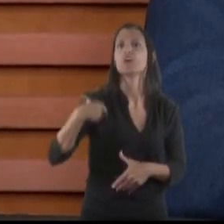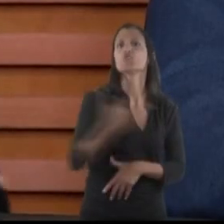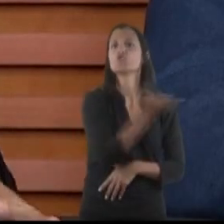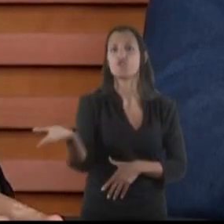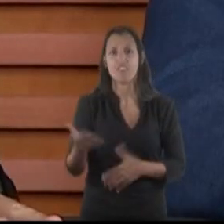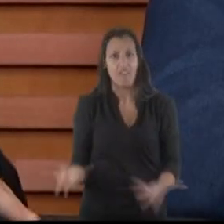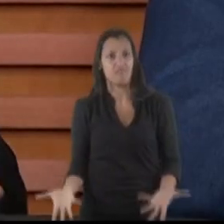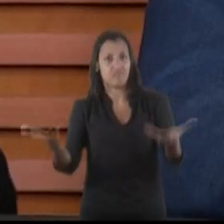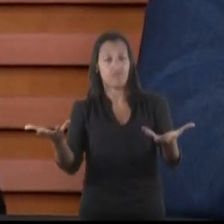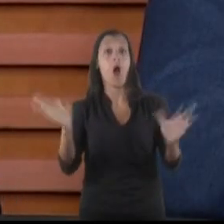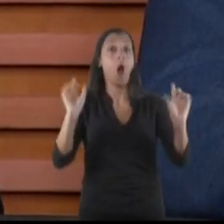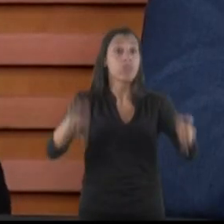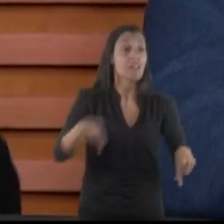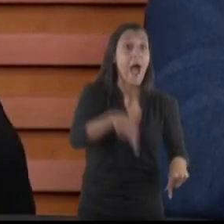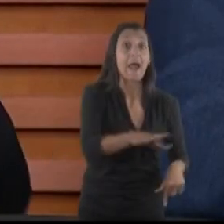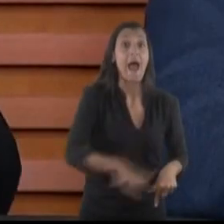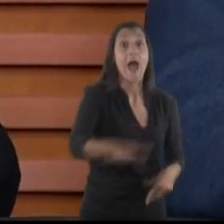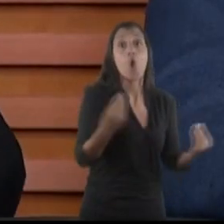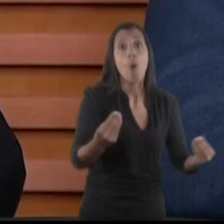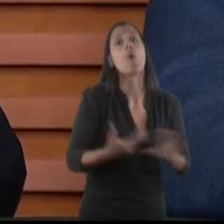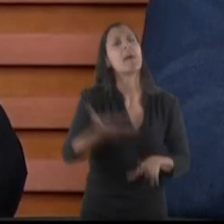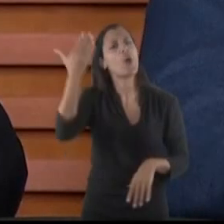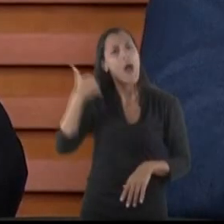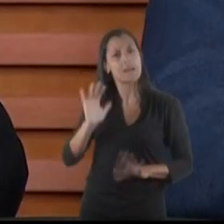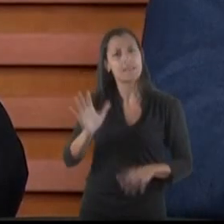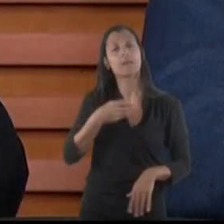No sé cómo es aquí, pero ayer